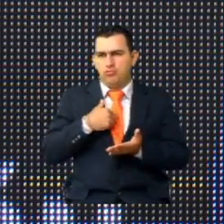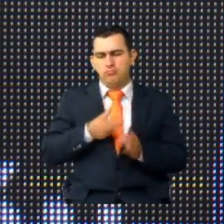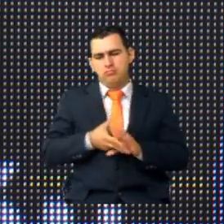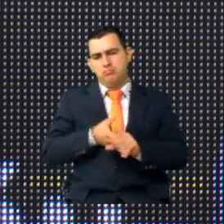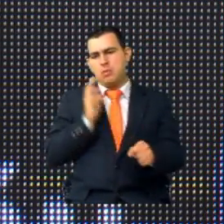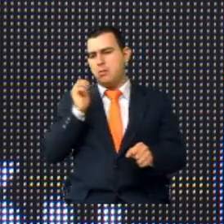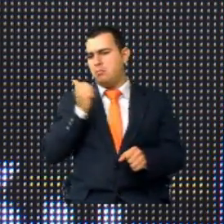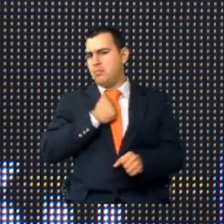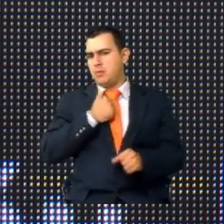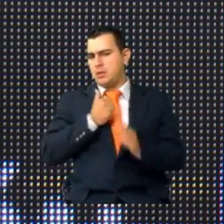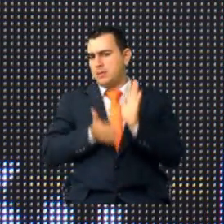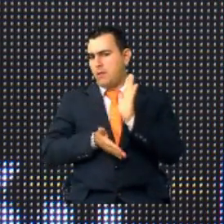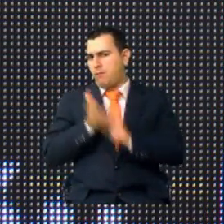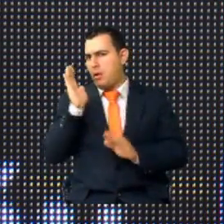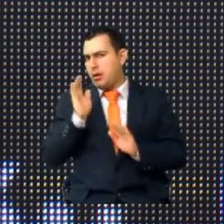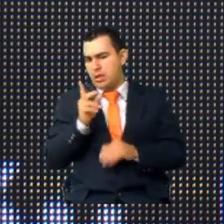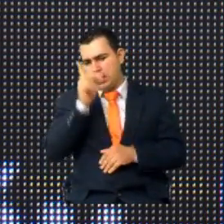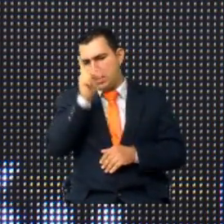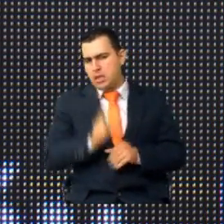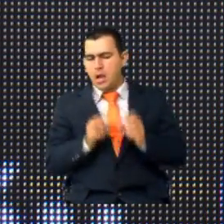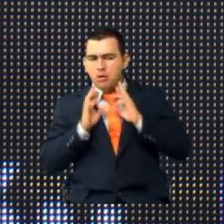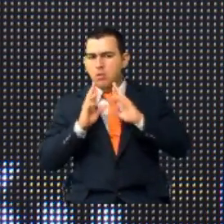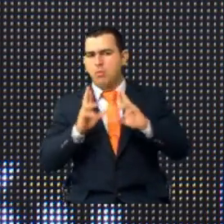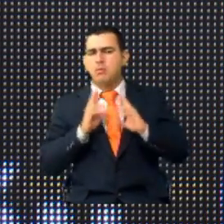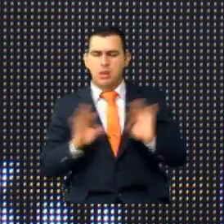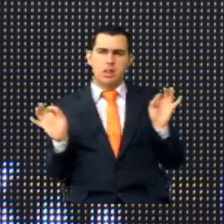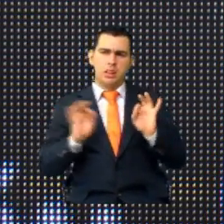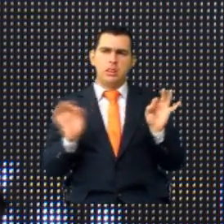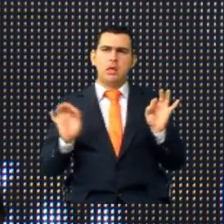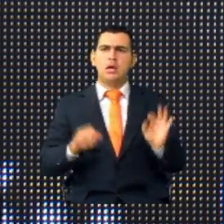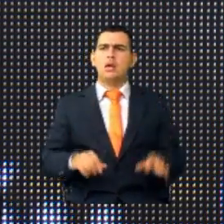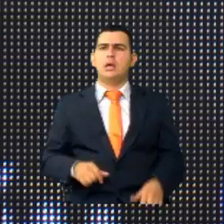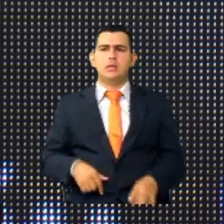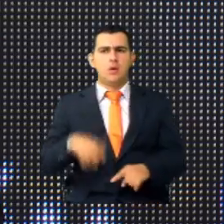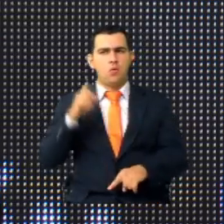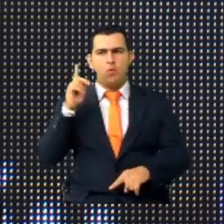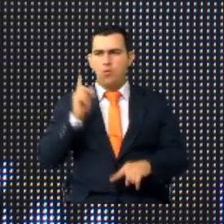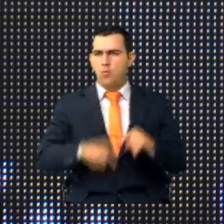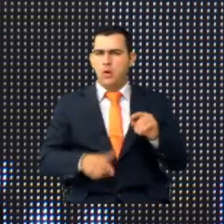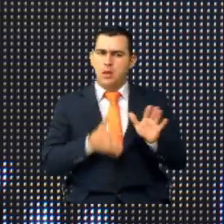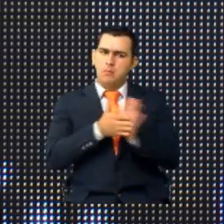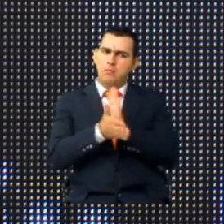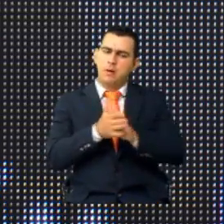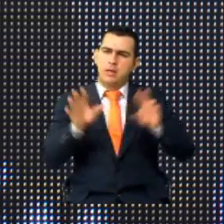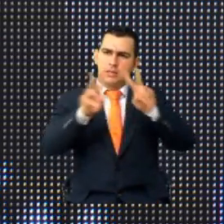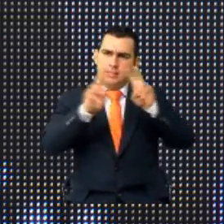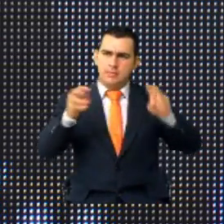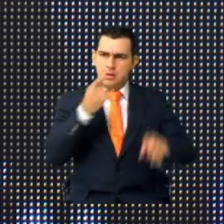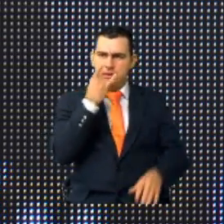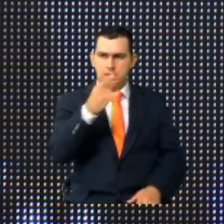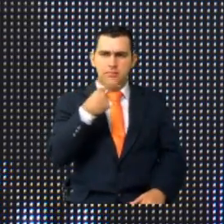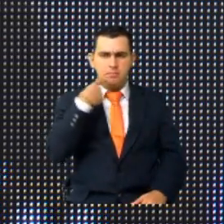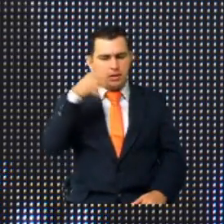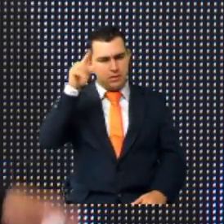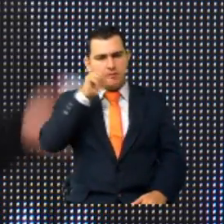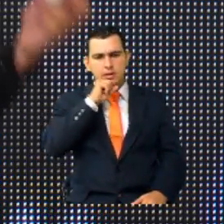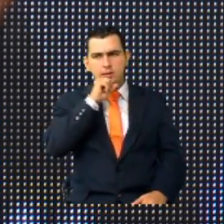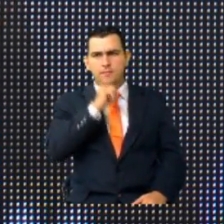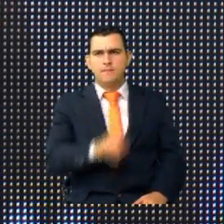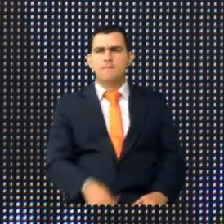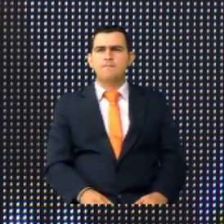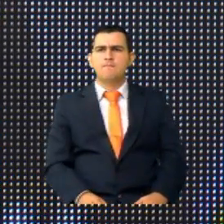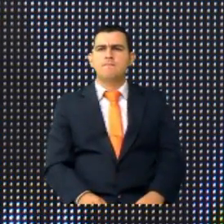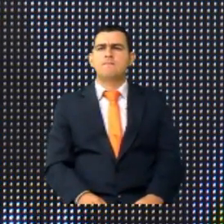participó respondiendo ninguna pregunta para este debate y se perdió la oportunidad de hablar de estos temas de interés para la ciudad. Así